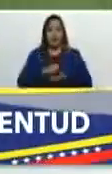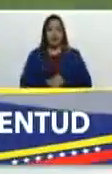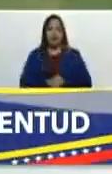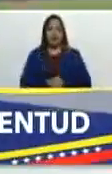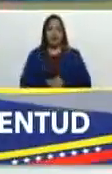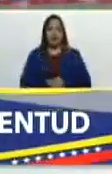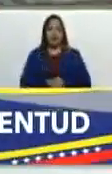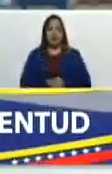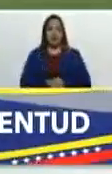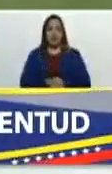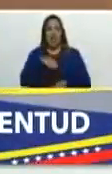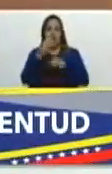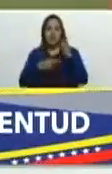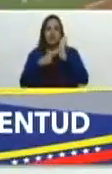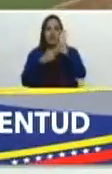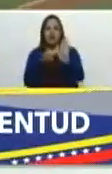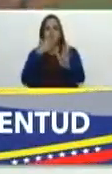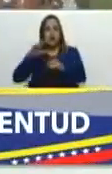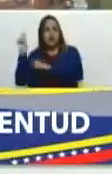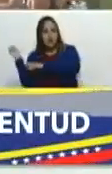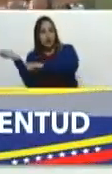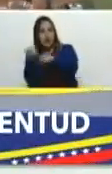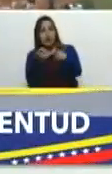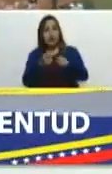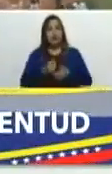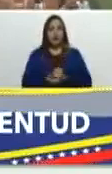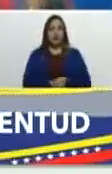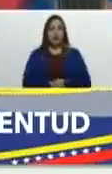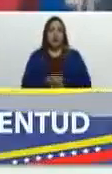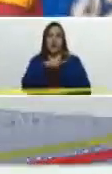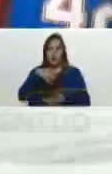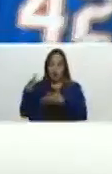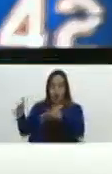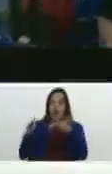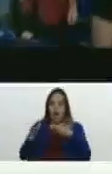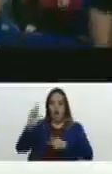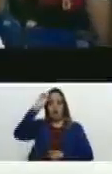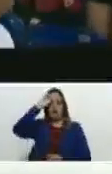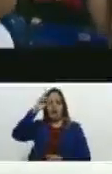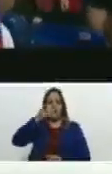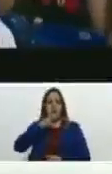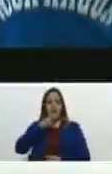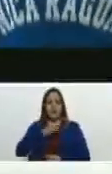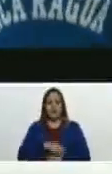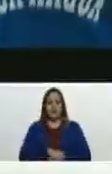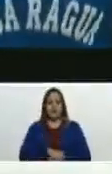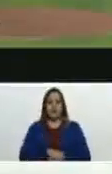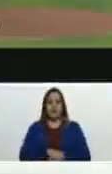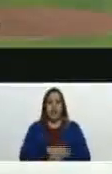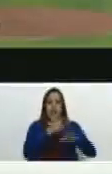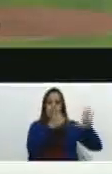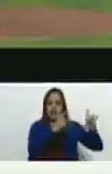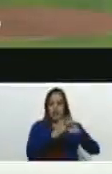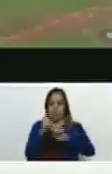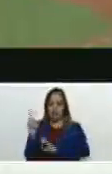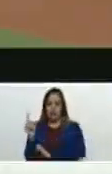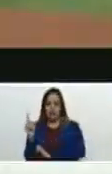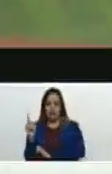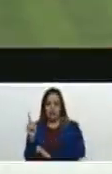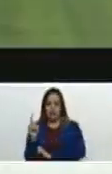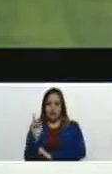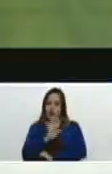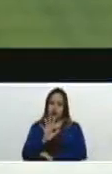dando lecciones del buen béisbol. Le ganamos a República Dominicana 6-1,